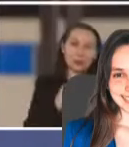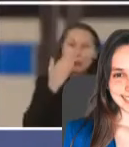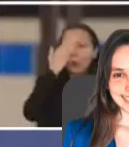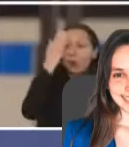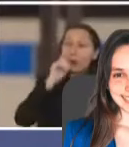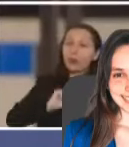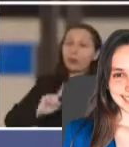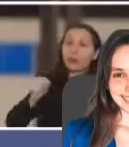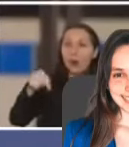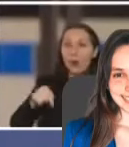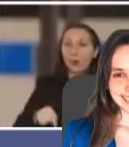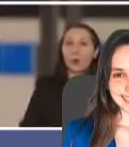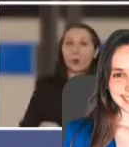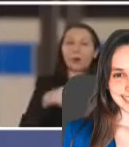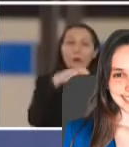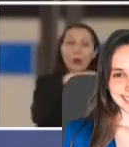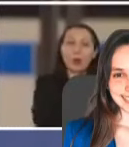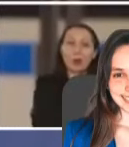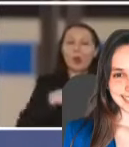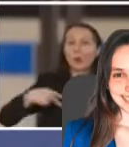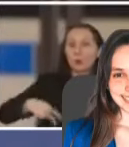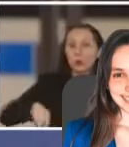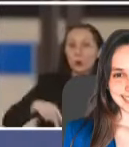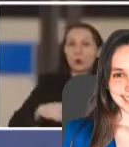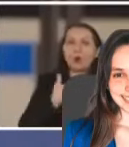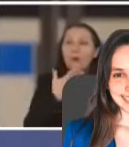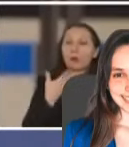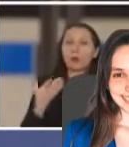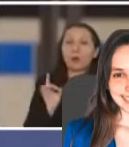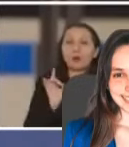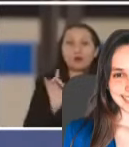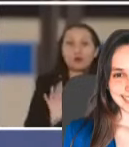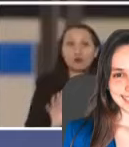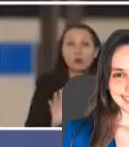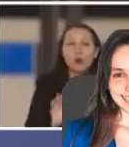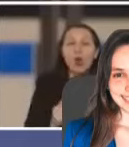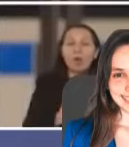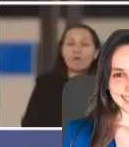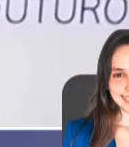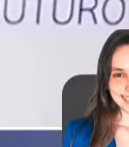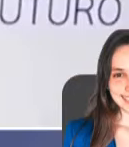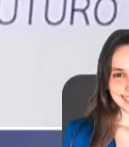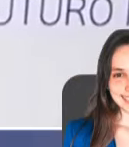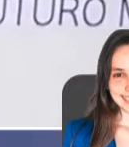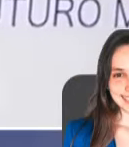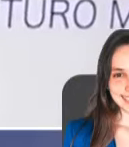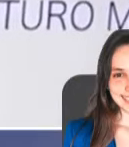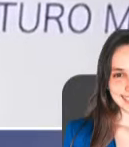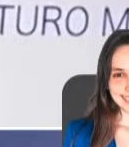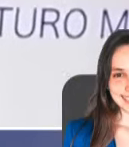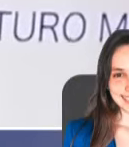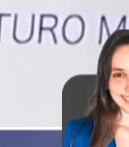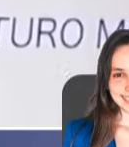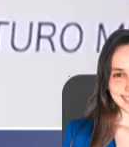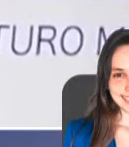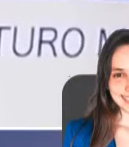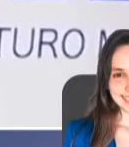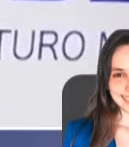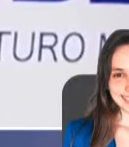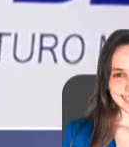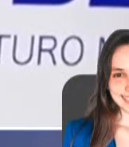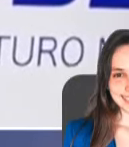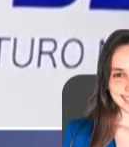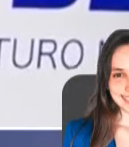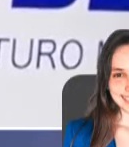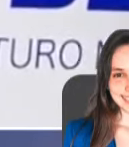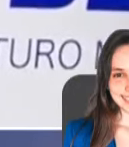grupo de pobladores acogidos a programas habitacionales. Por lo mismo, se le imputa haber recibido 23 millones de pesos por